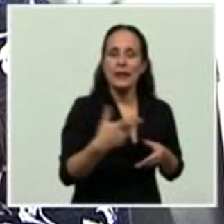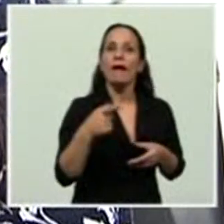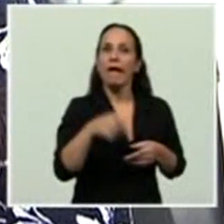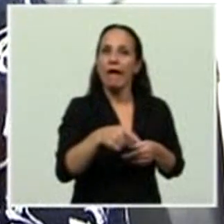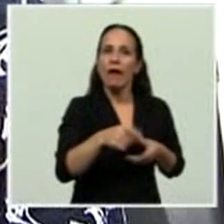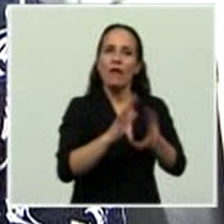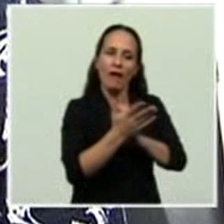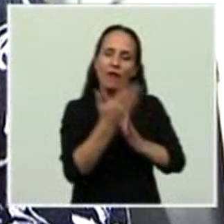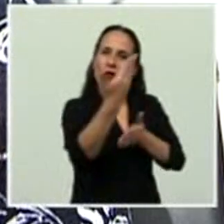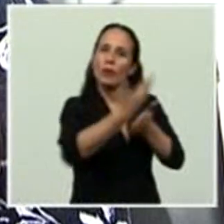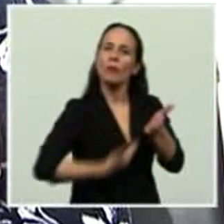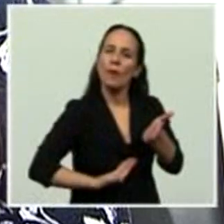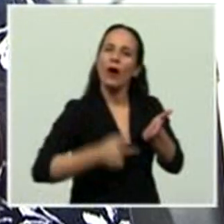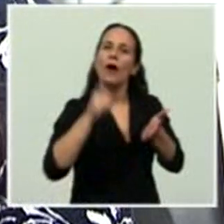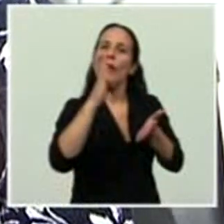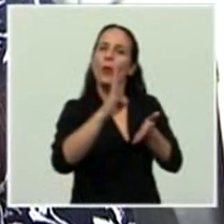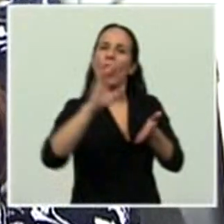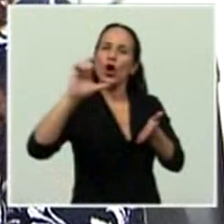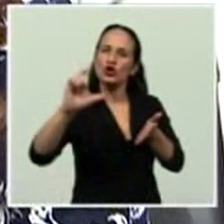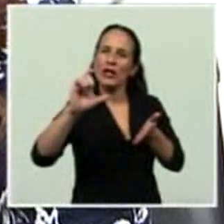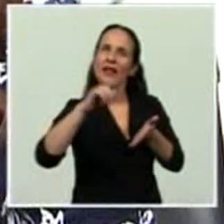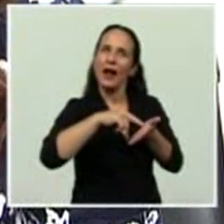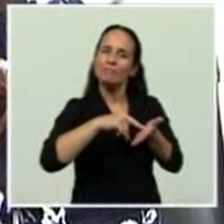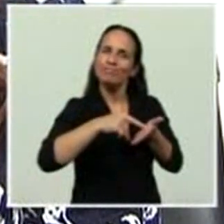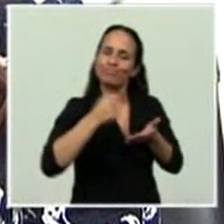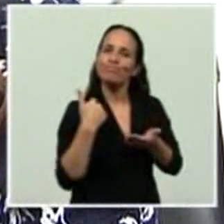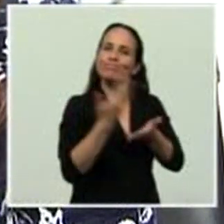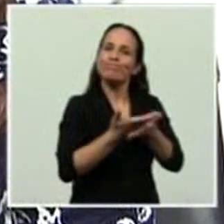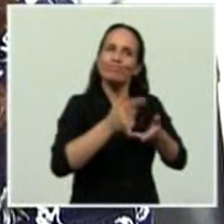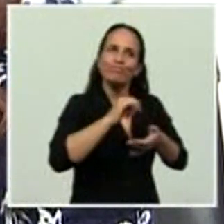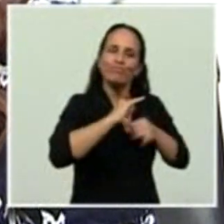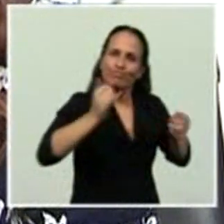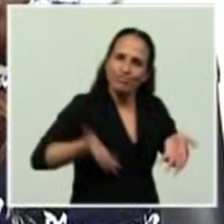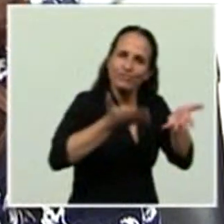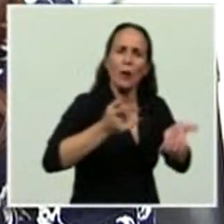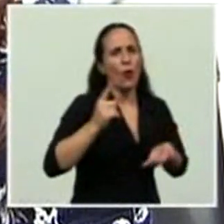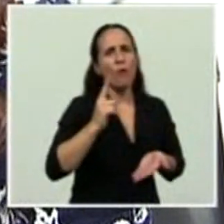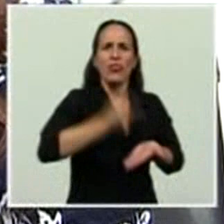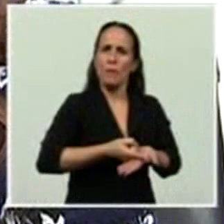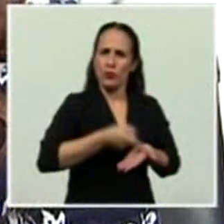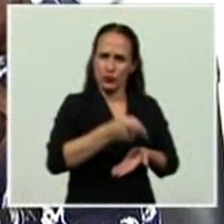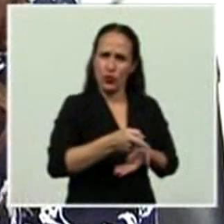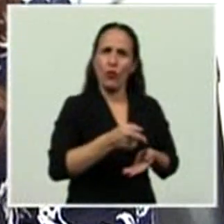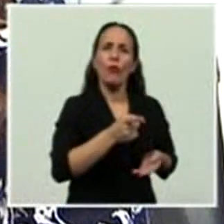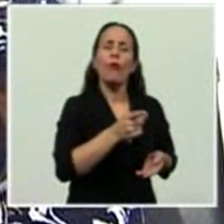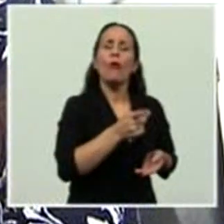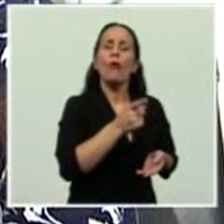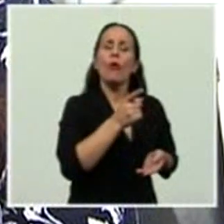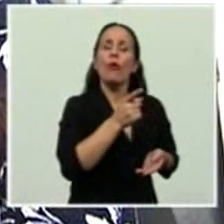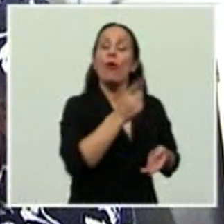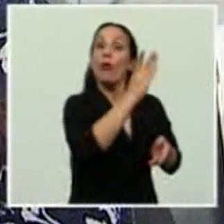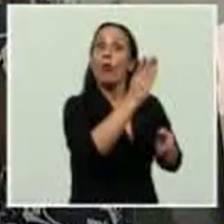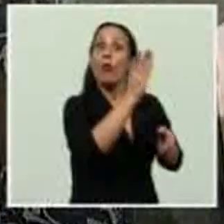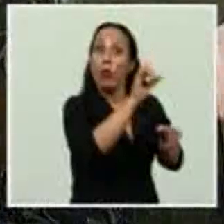de la orgánica del Banco Central incentivó más que incentivar dispuso que los bancos privados